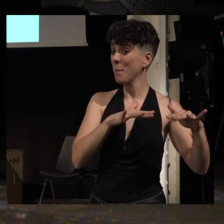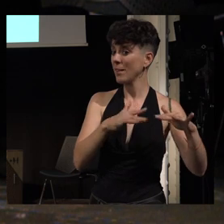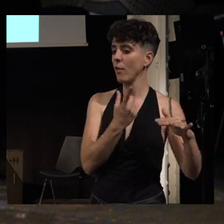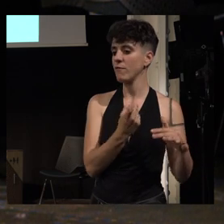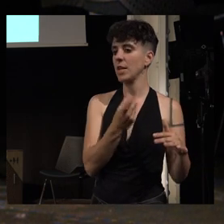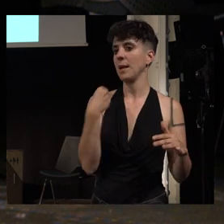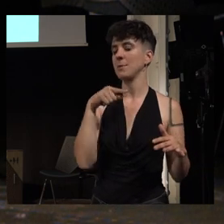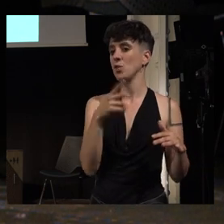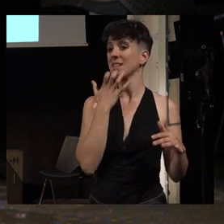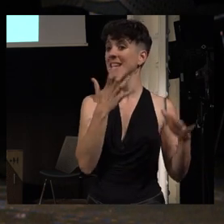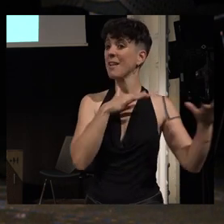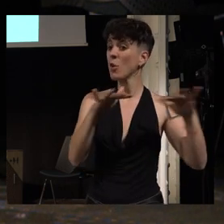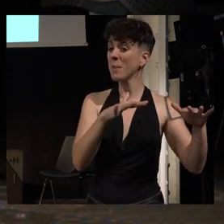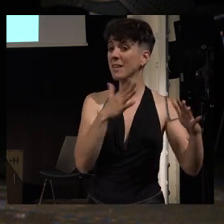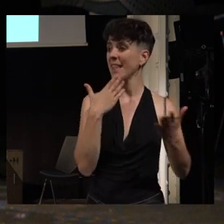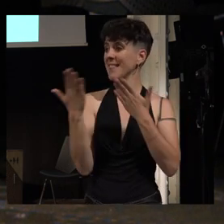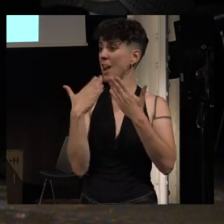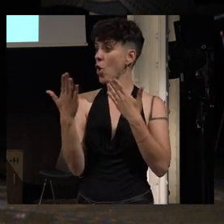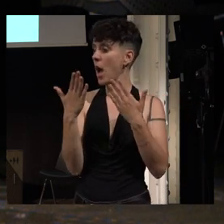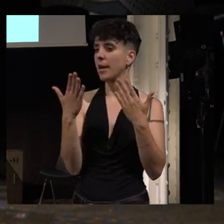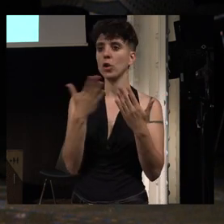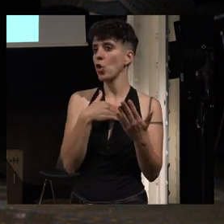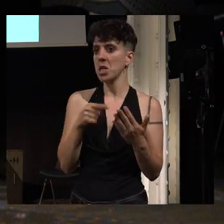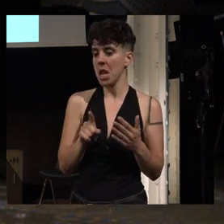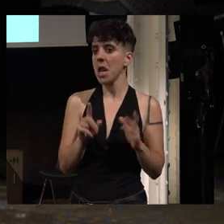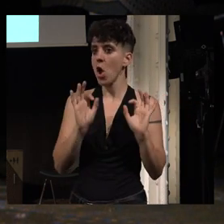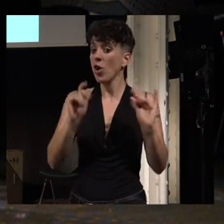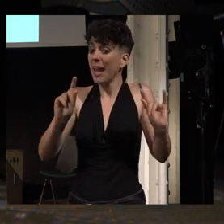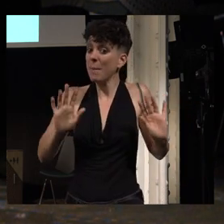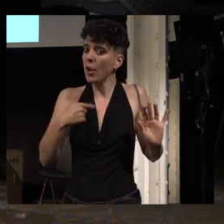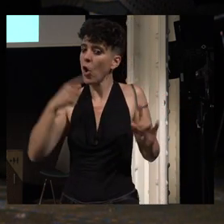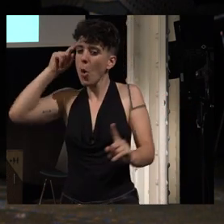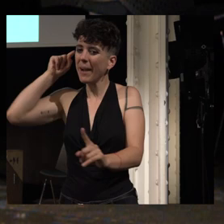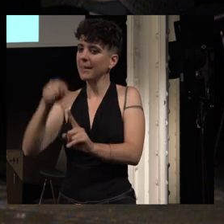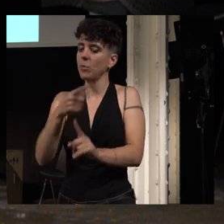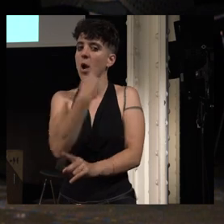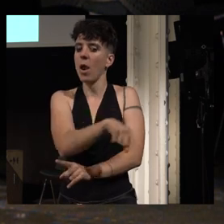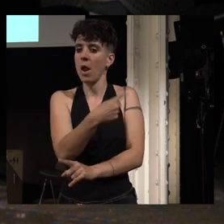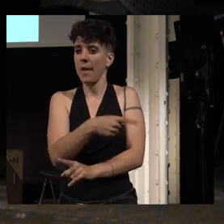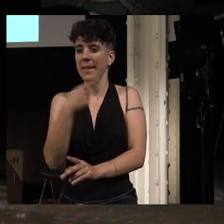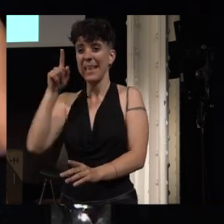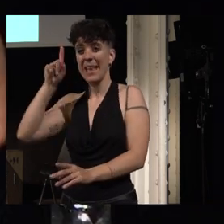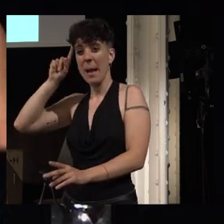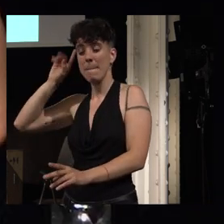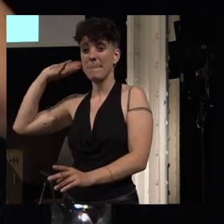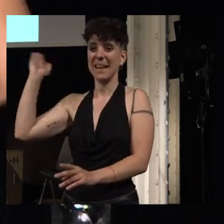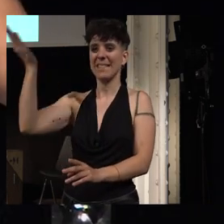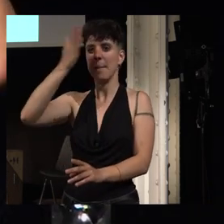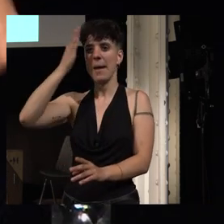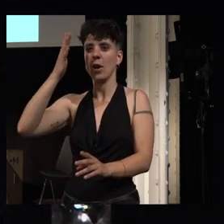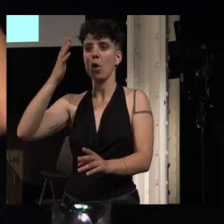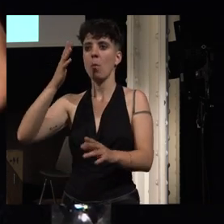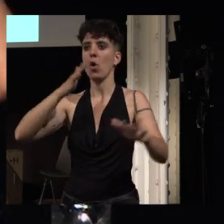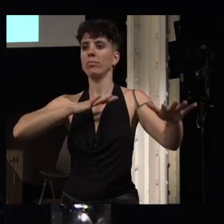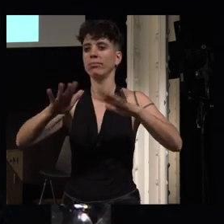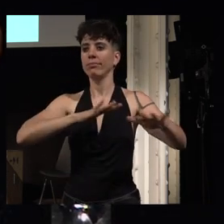quisiera dialogar, me parece que es muy importante que exista. Y el objetivo de estas jornadas, el principal objetivo, era fomentar esa nueva articulación para que